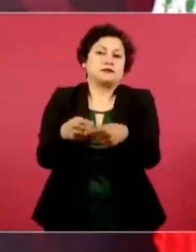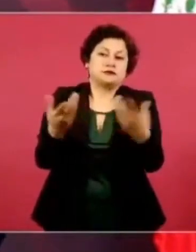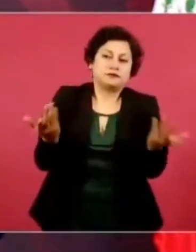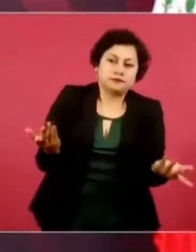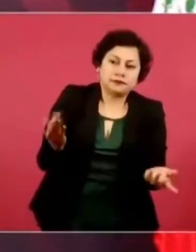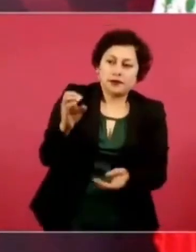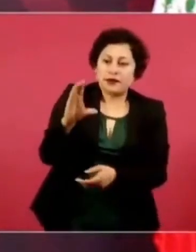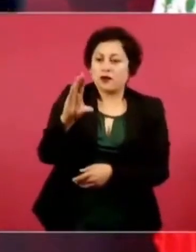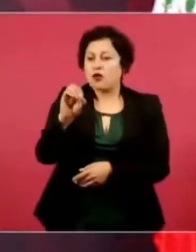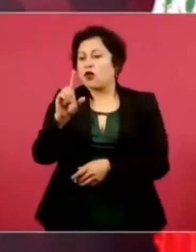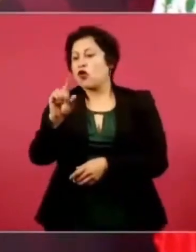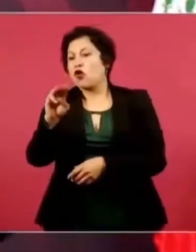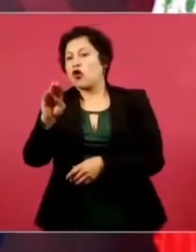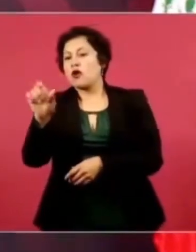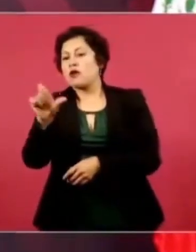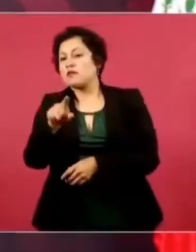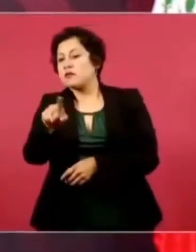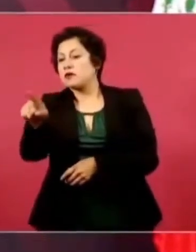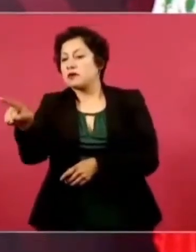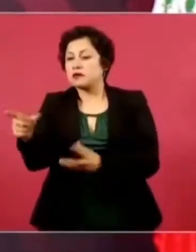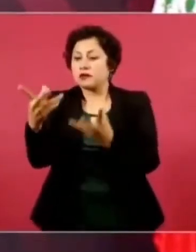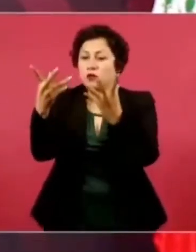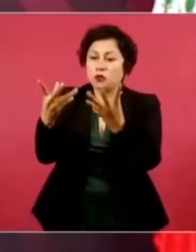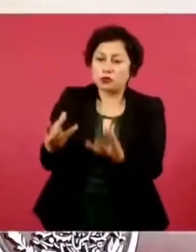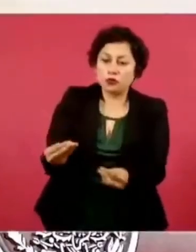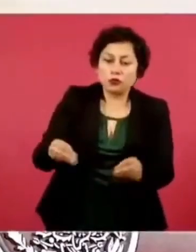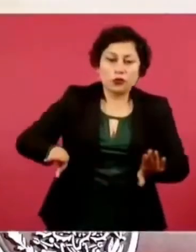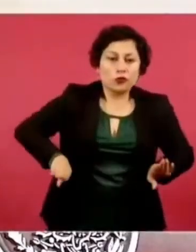predomina el pensamiento conservador.